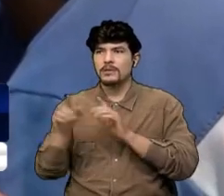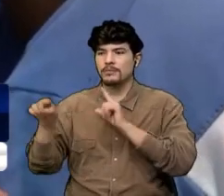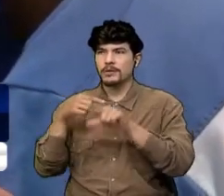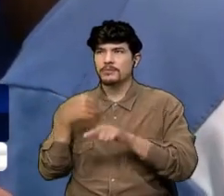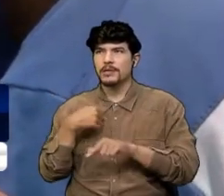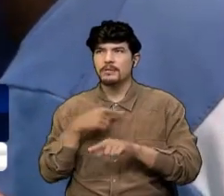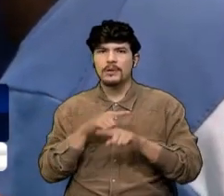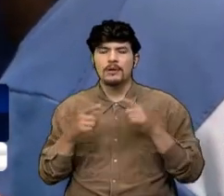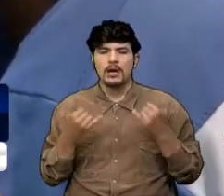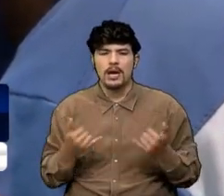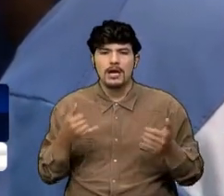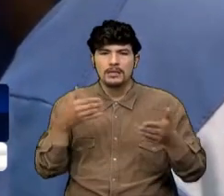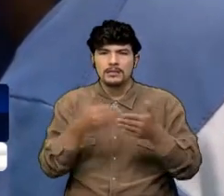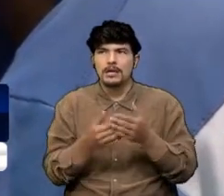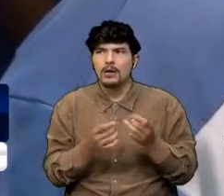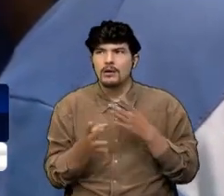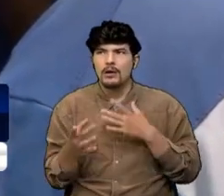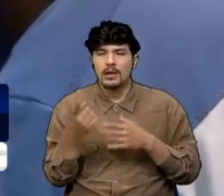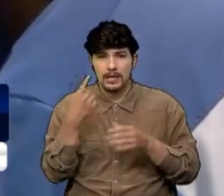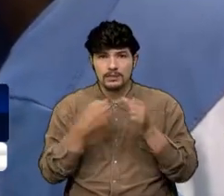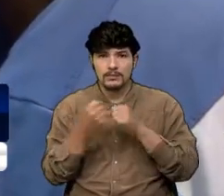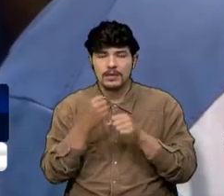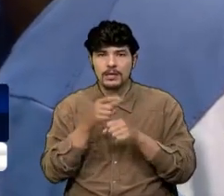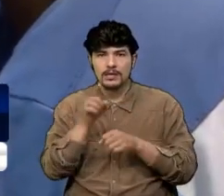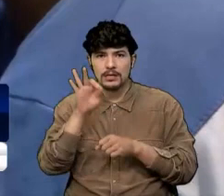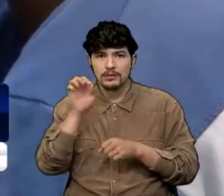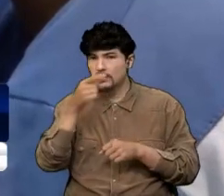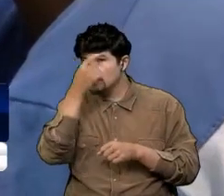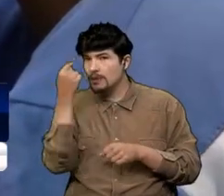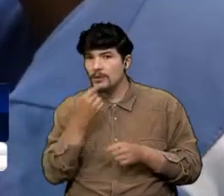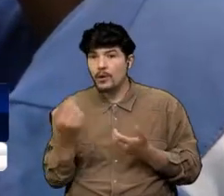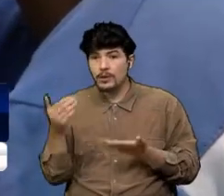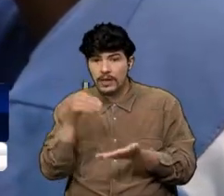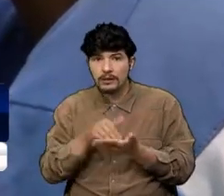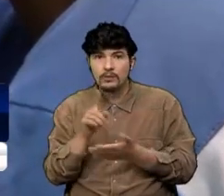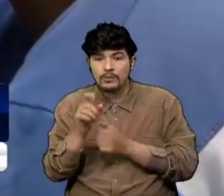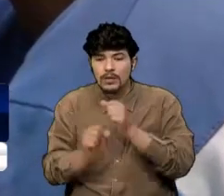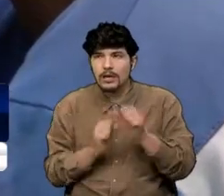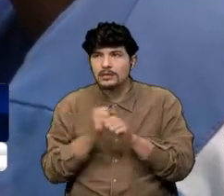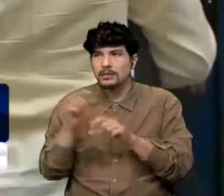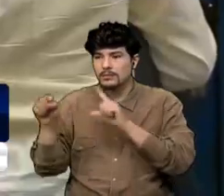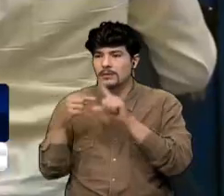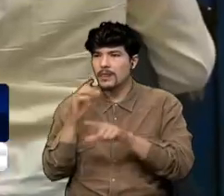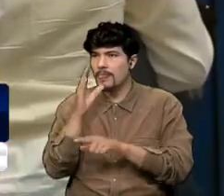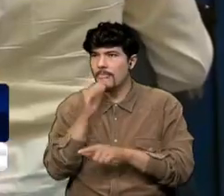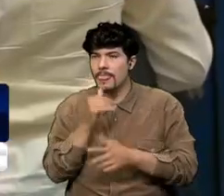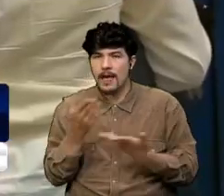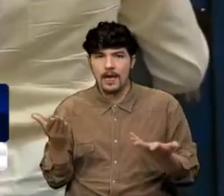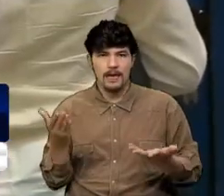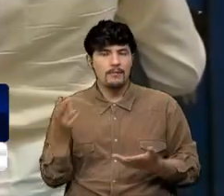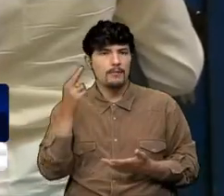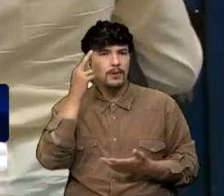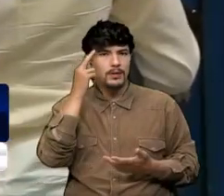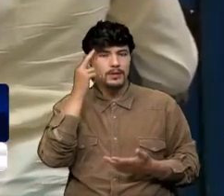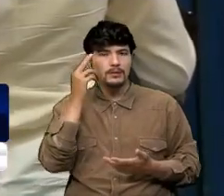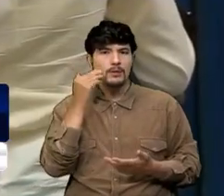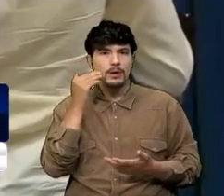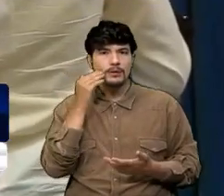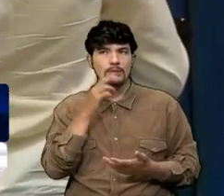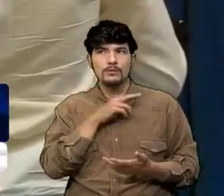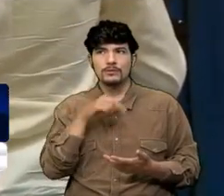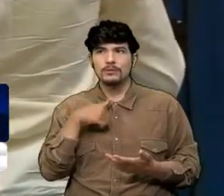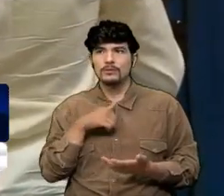eso. Y a la fecha cumplí el año pasado, el 18 de septiembre, otro año más, y no me consignaron nada. Desde que llegamos